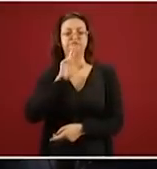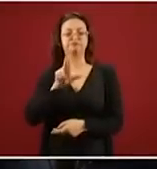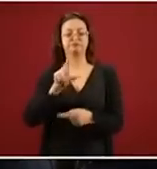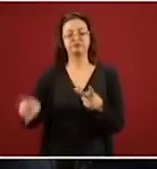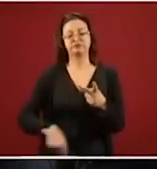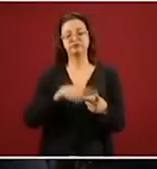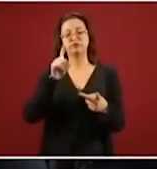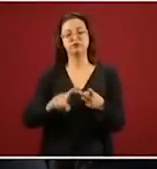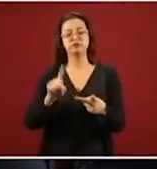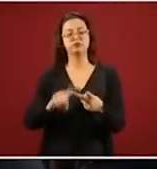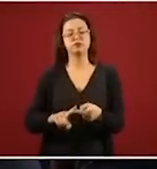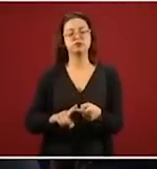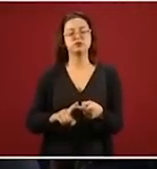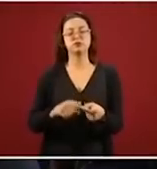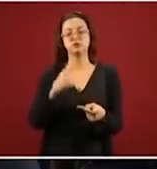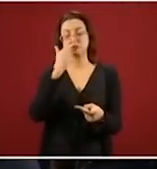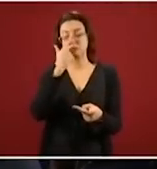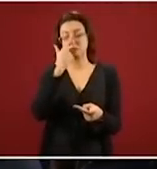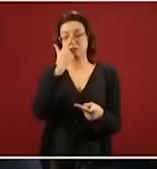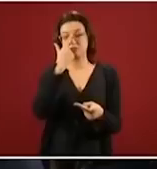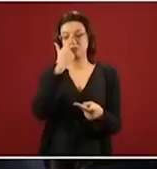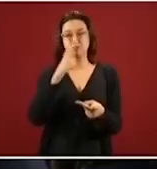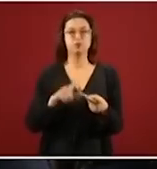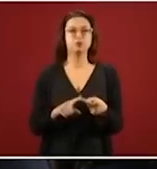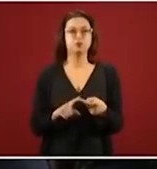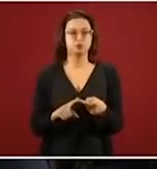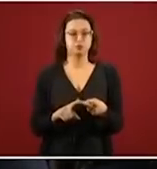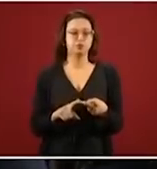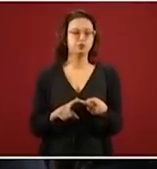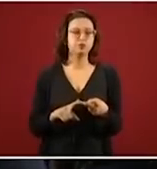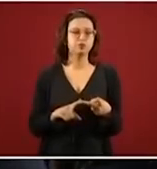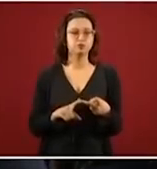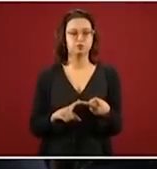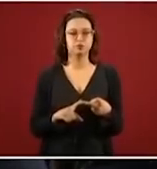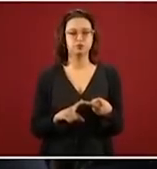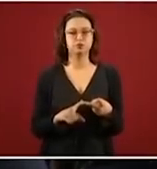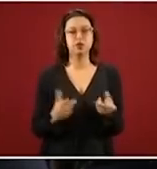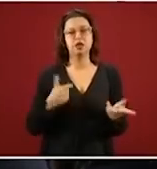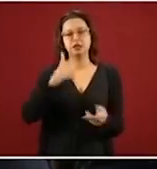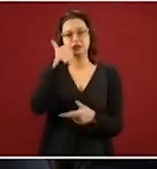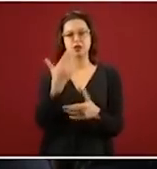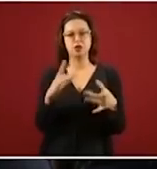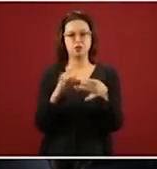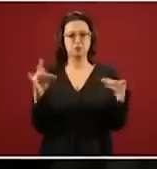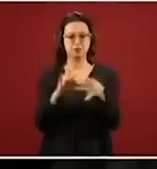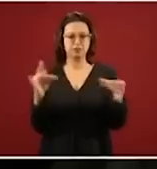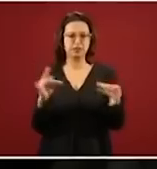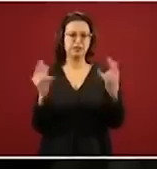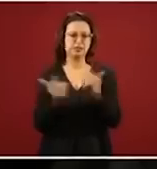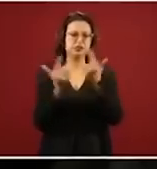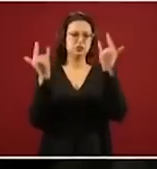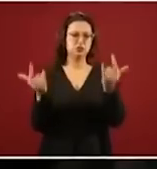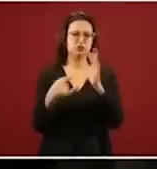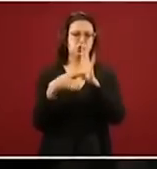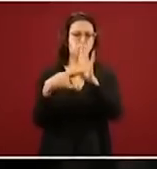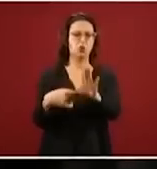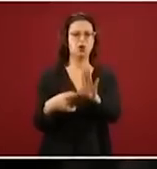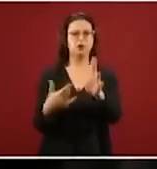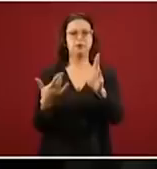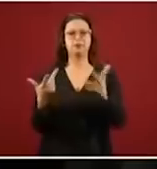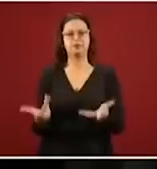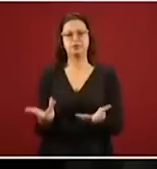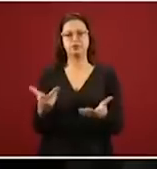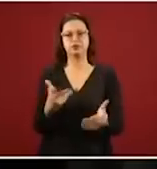compartir una experiencia que creo que puede ser aleccionadora ejemplificadora es un ejercicio de